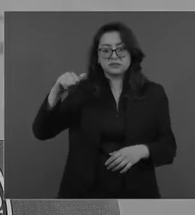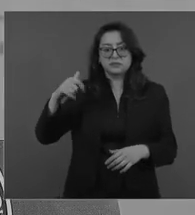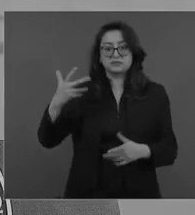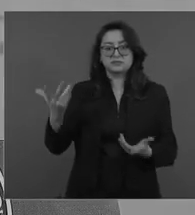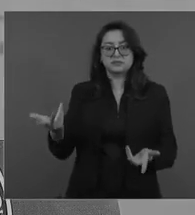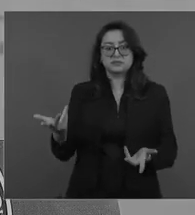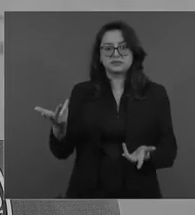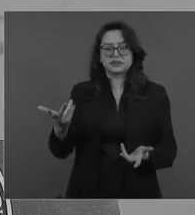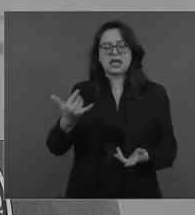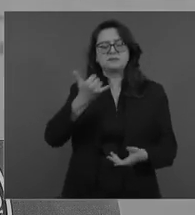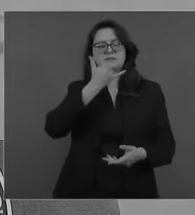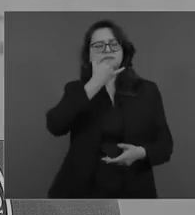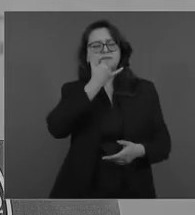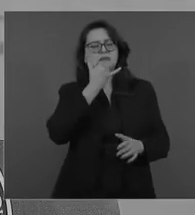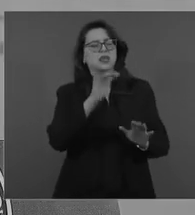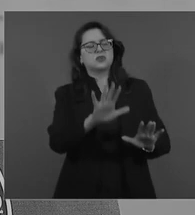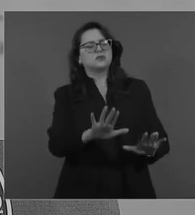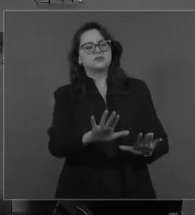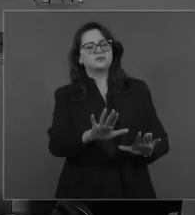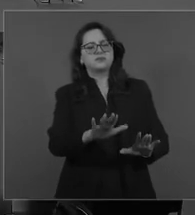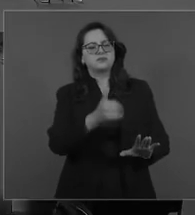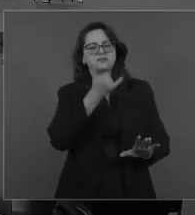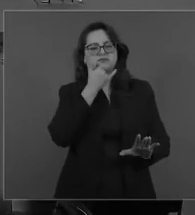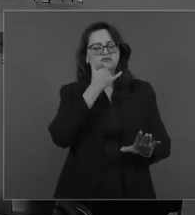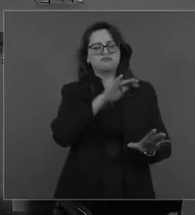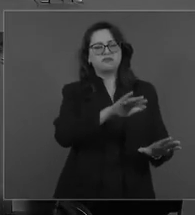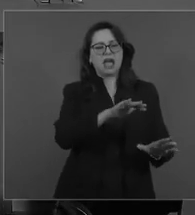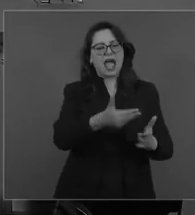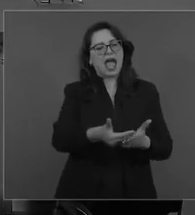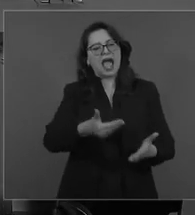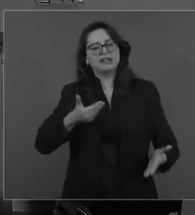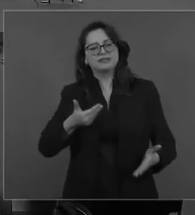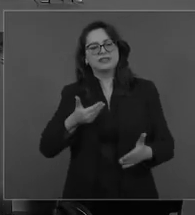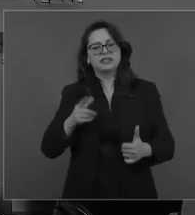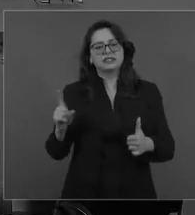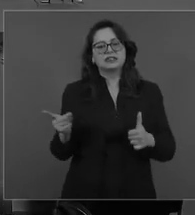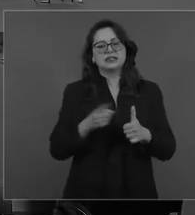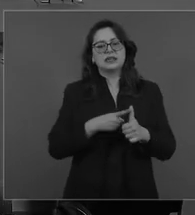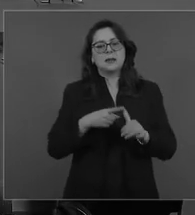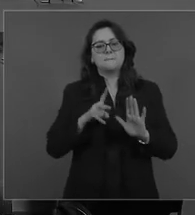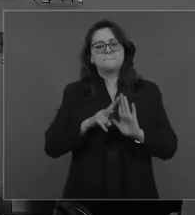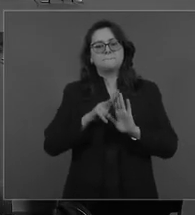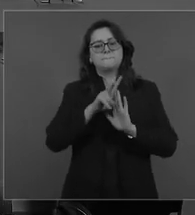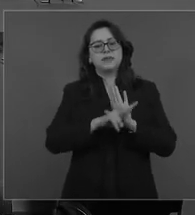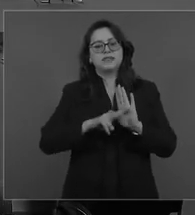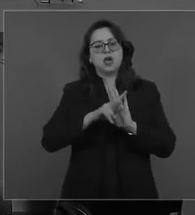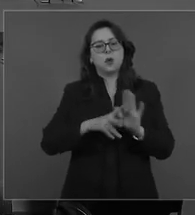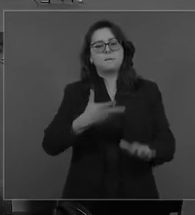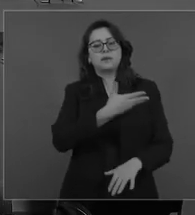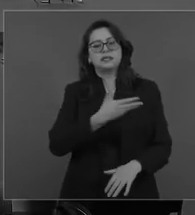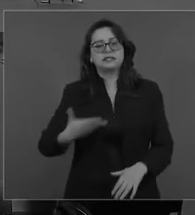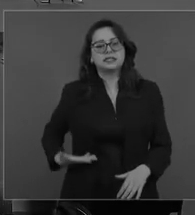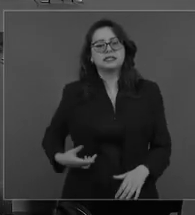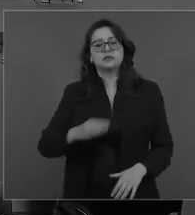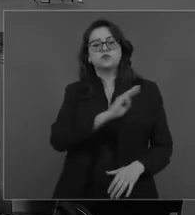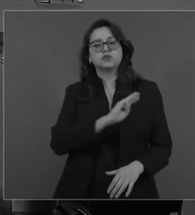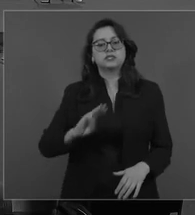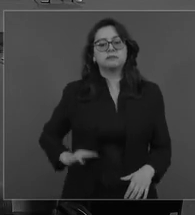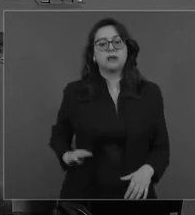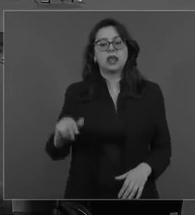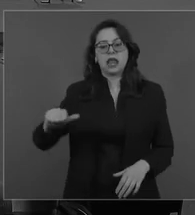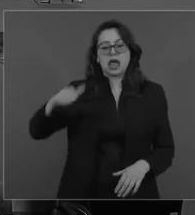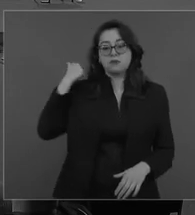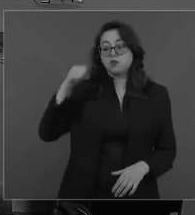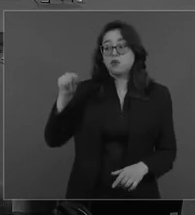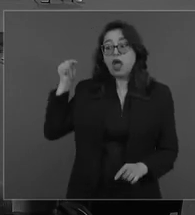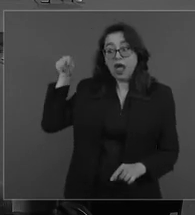esta, me gustaría que si podemos pasar el video de la presidenta municipal de Acapulco, donde ella personalmente